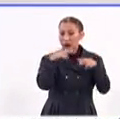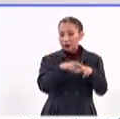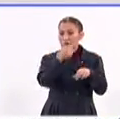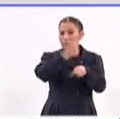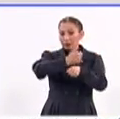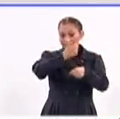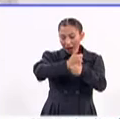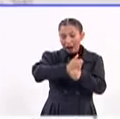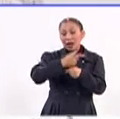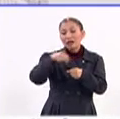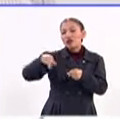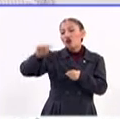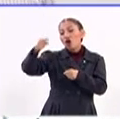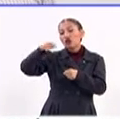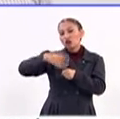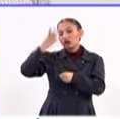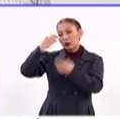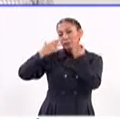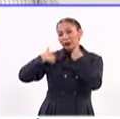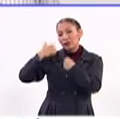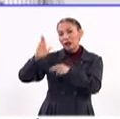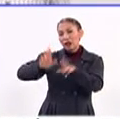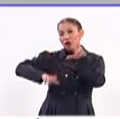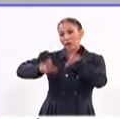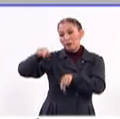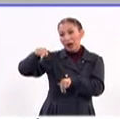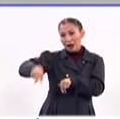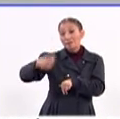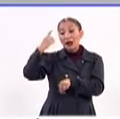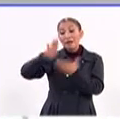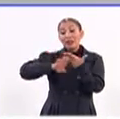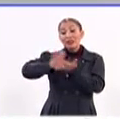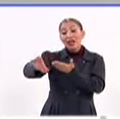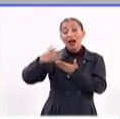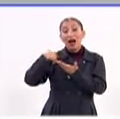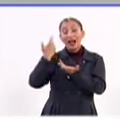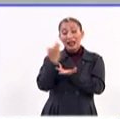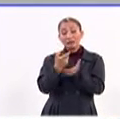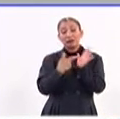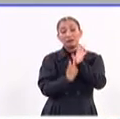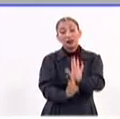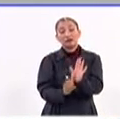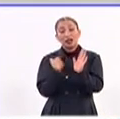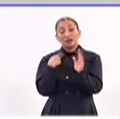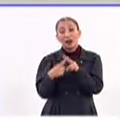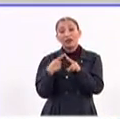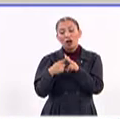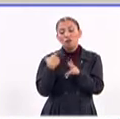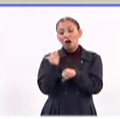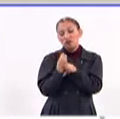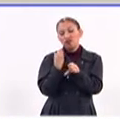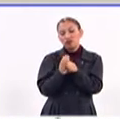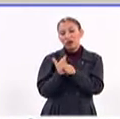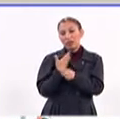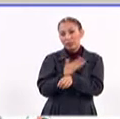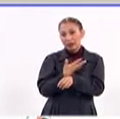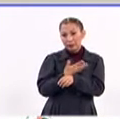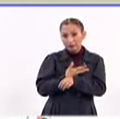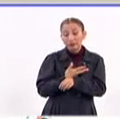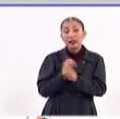de primaria y a aquellos que se forman en las escuelas normales para evitar que la presenten o, en su caso, subsanarla si es que la